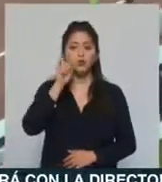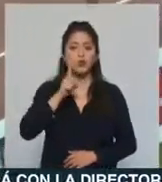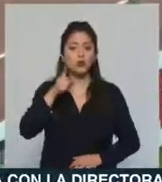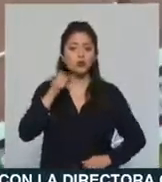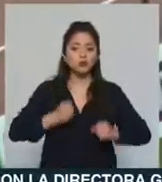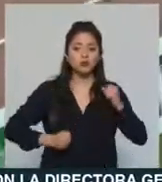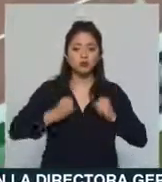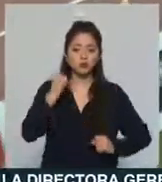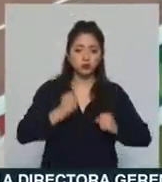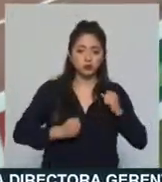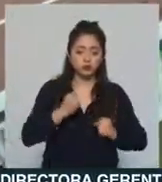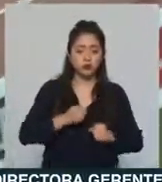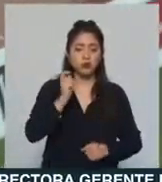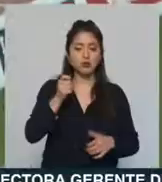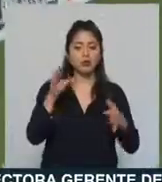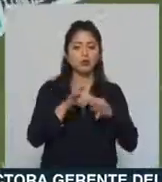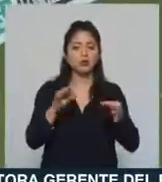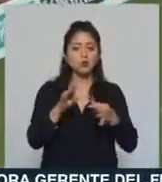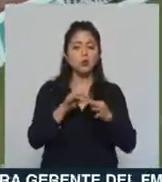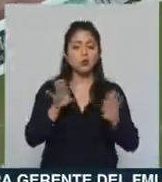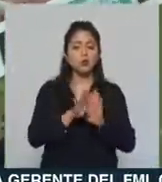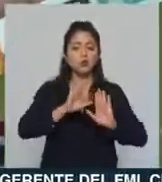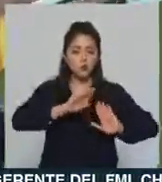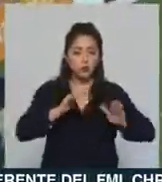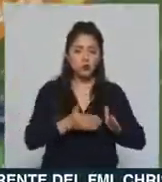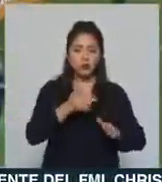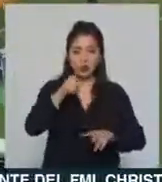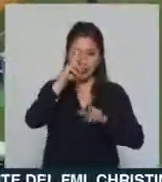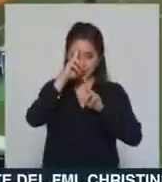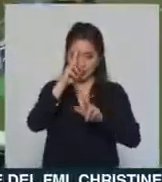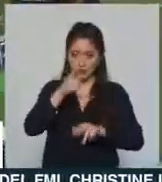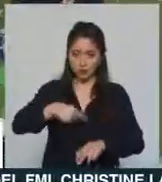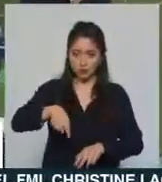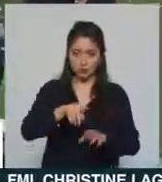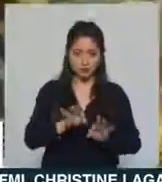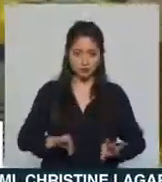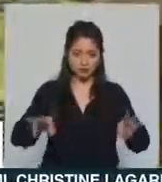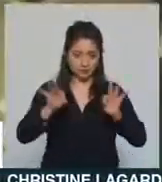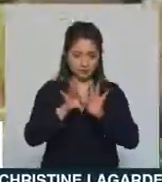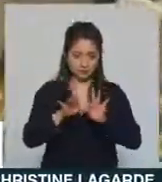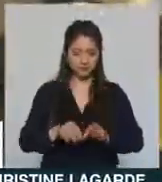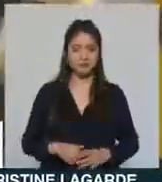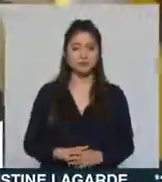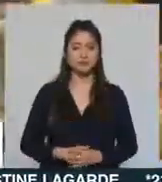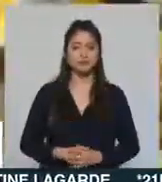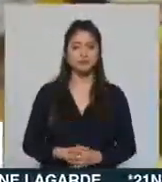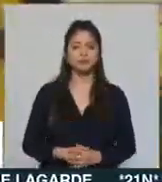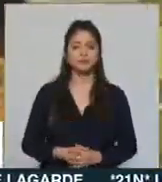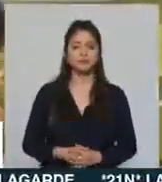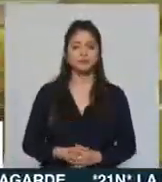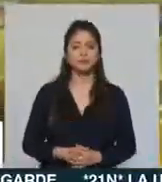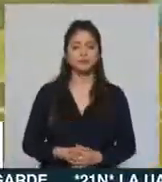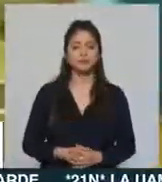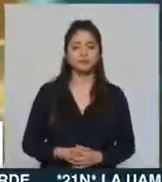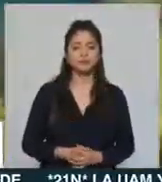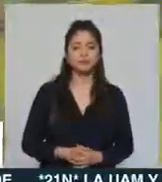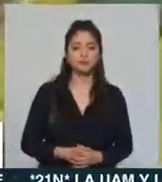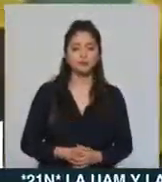atleta sudafricana detalló que su recurso se focaliza en el respeto por los derechos fundamentales. Jesús Arias, 21 Noticias.